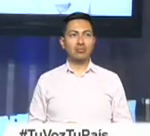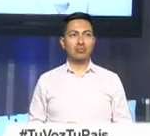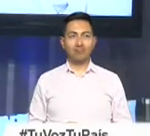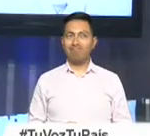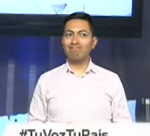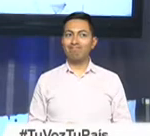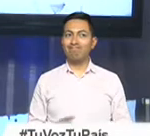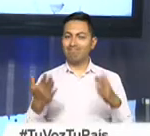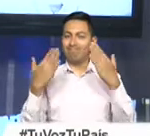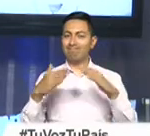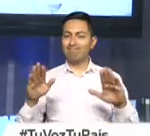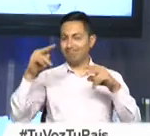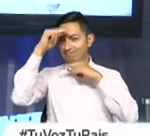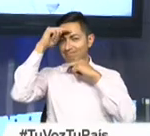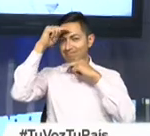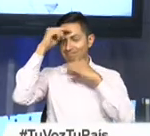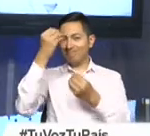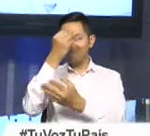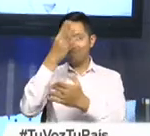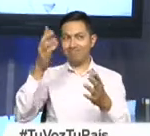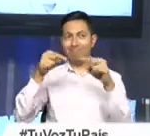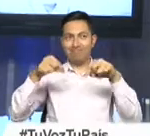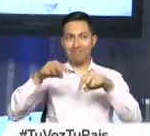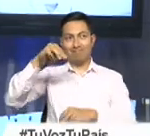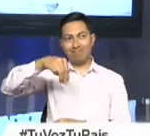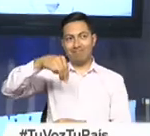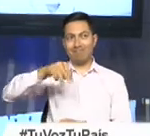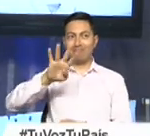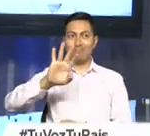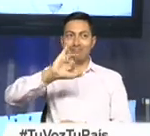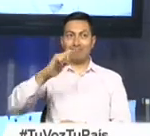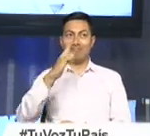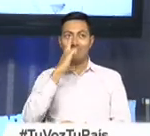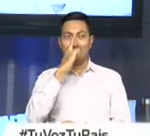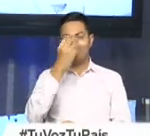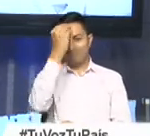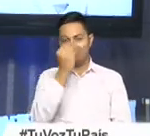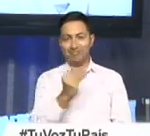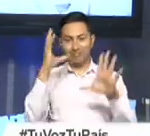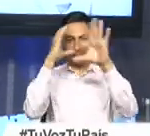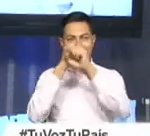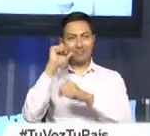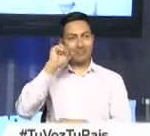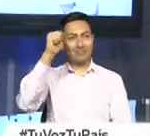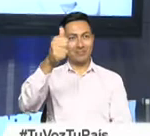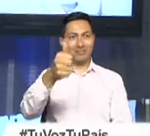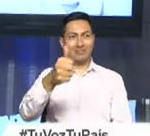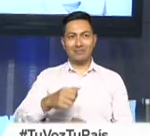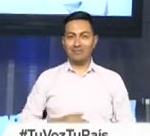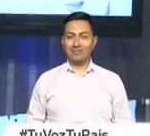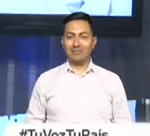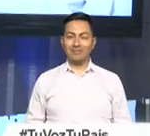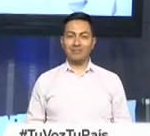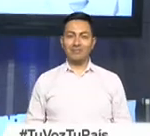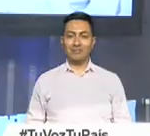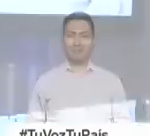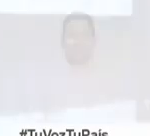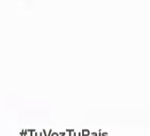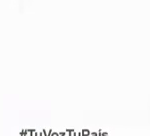Aquí concluimos la agenda informativa de este martes 4 de julio. Que descansen, nos veremos el día de mañana con más información.